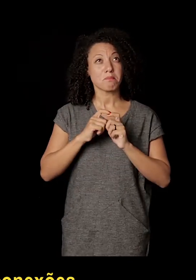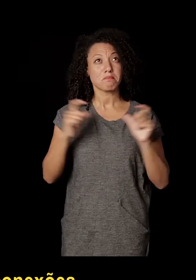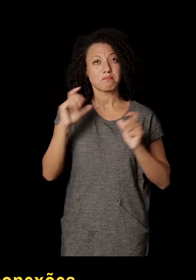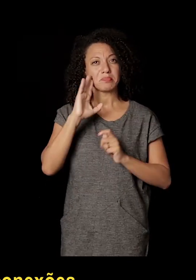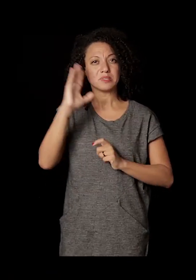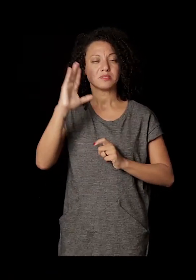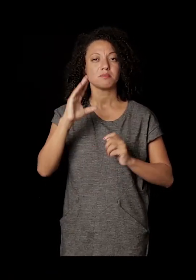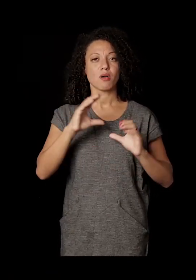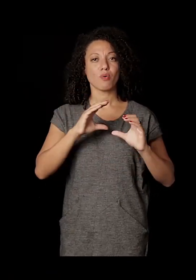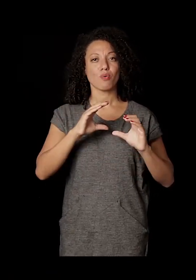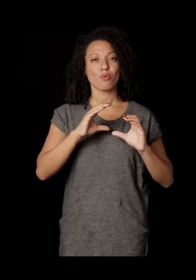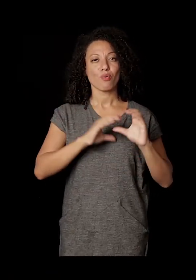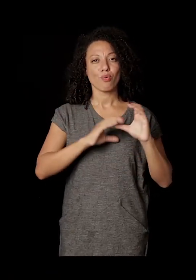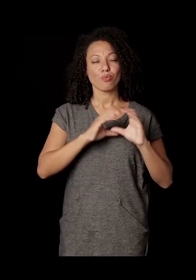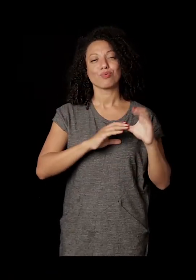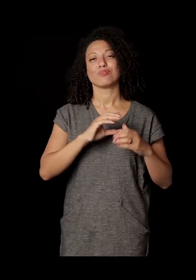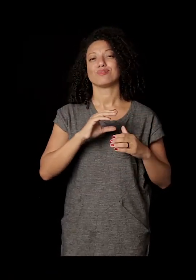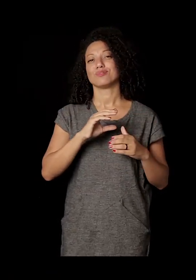región.